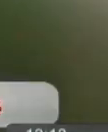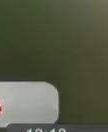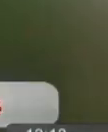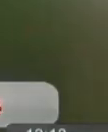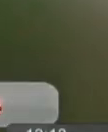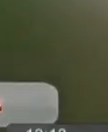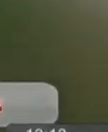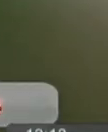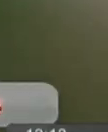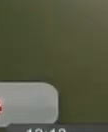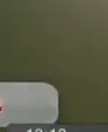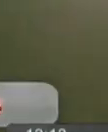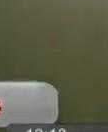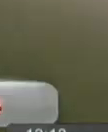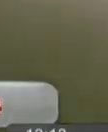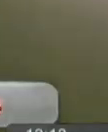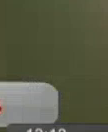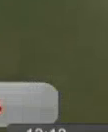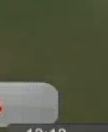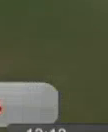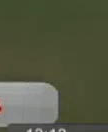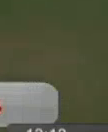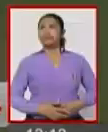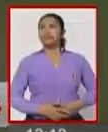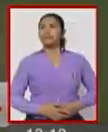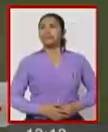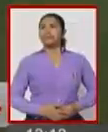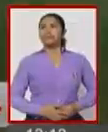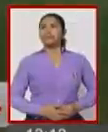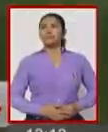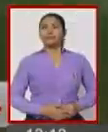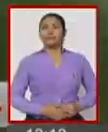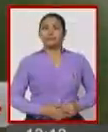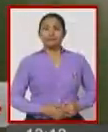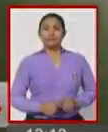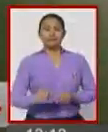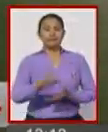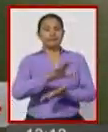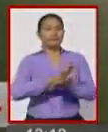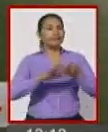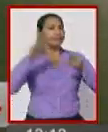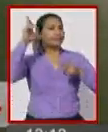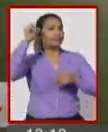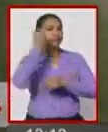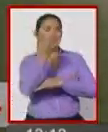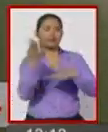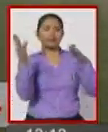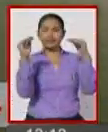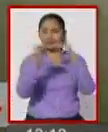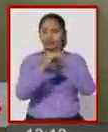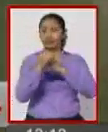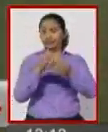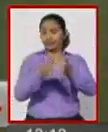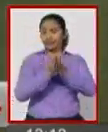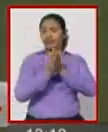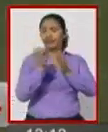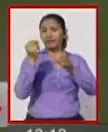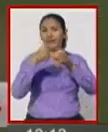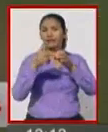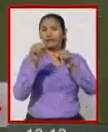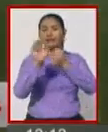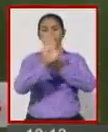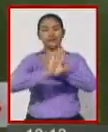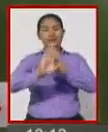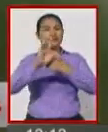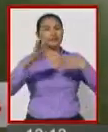Denuncian que caballos son maniatados en la zona del Plan 3000, provocando congestionamiento vehicular en algunas avenidas. Pide la intervención de